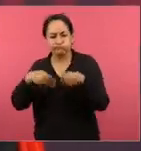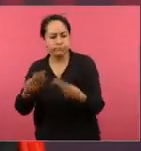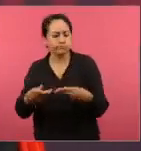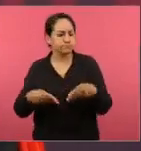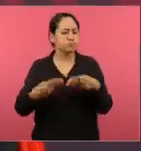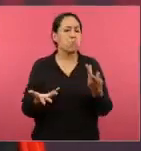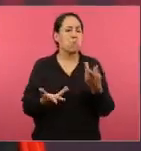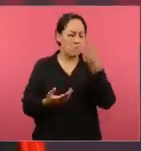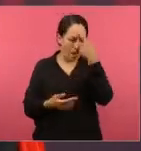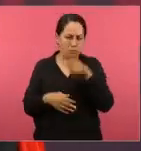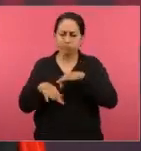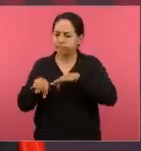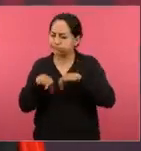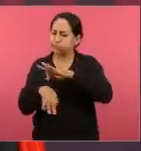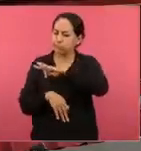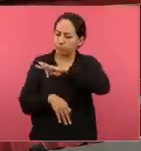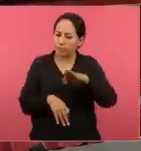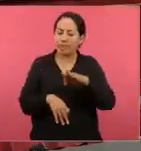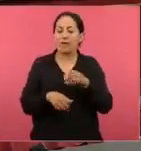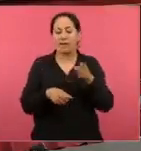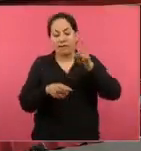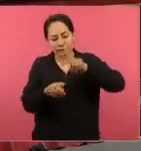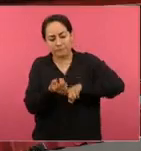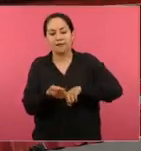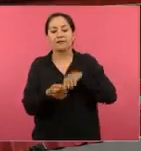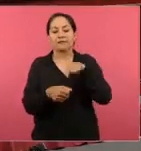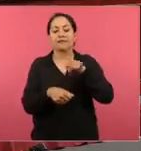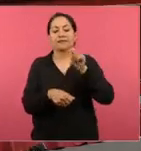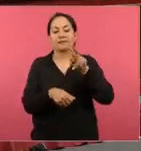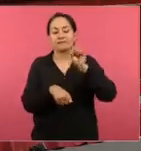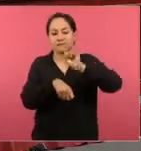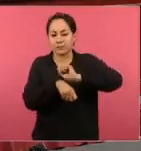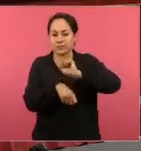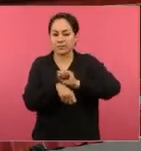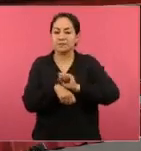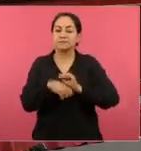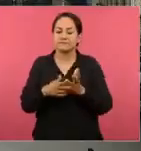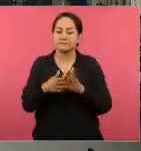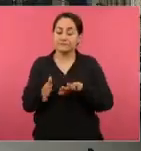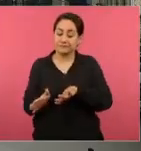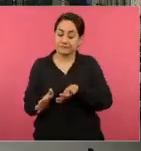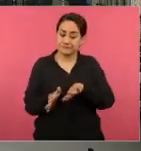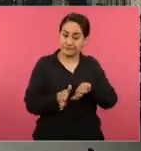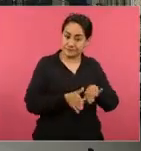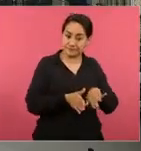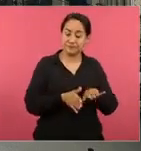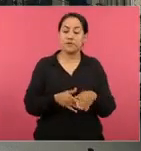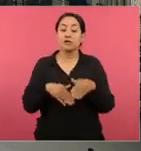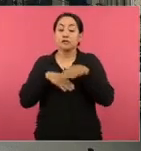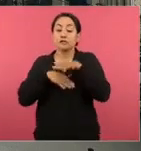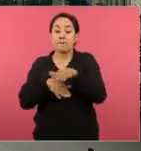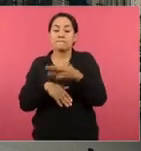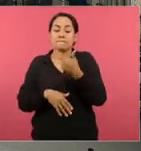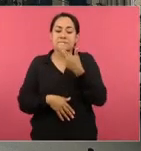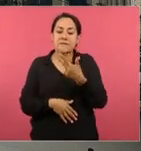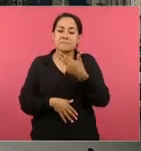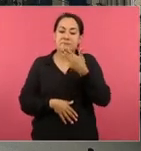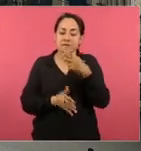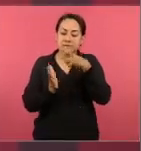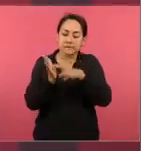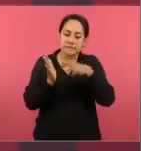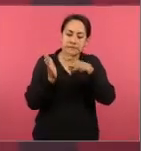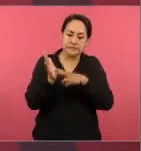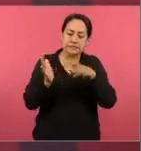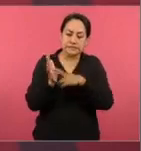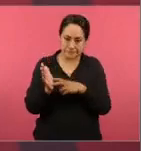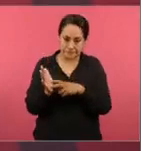trabajo en telesecundarias, podamos terminar. En el caso de las mejoras, como dicen, de los libros, primero